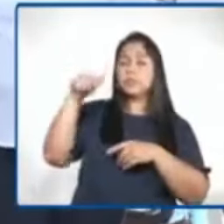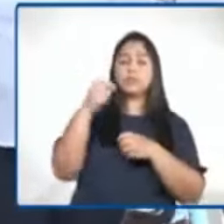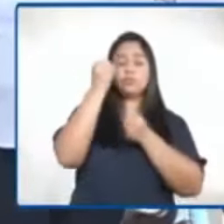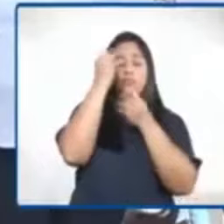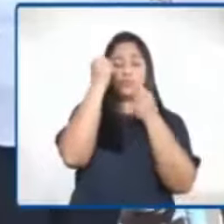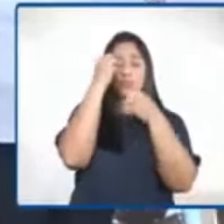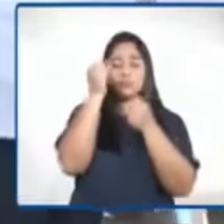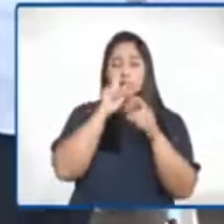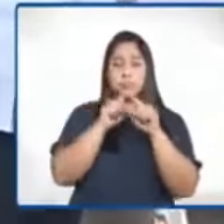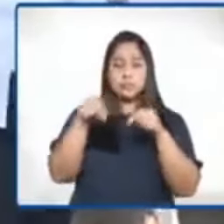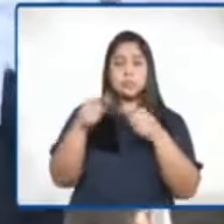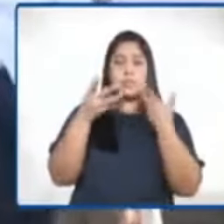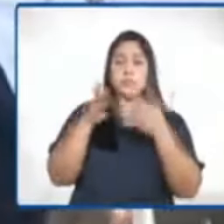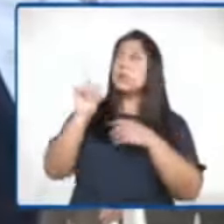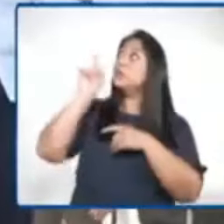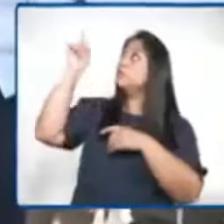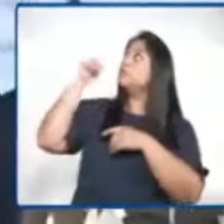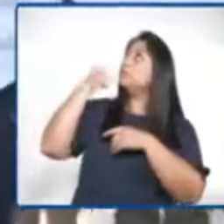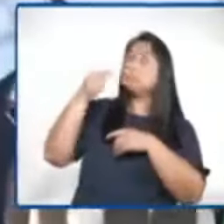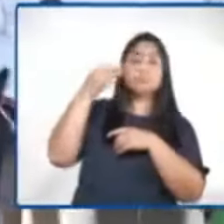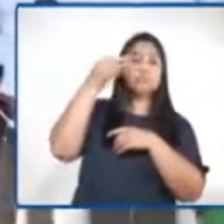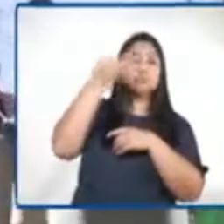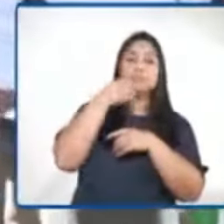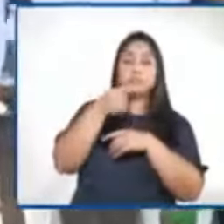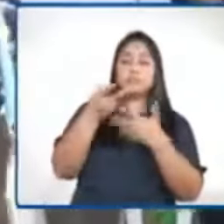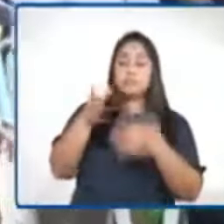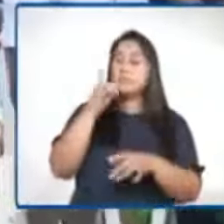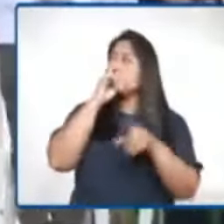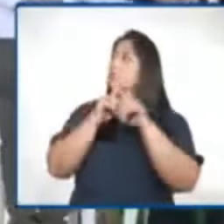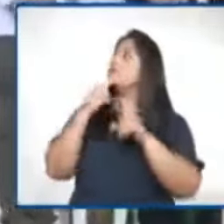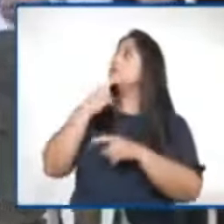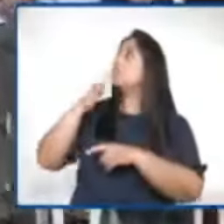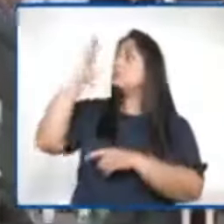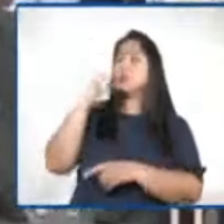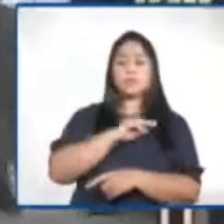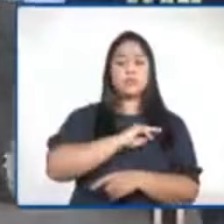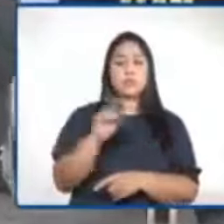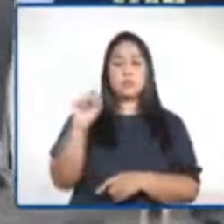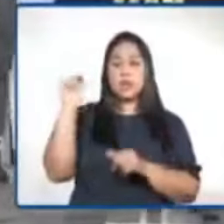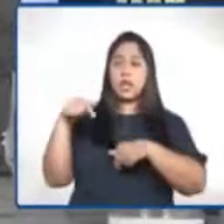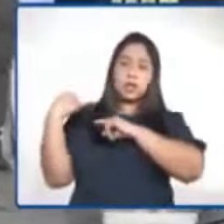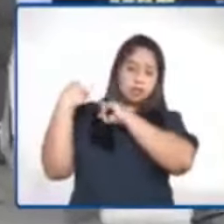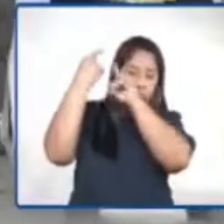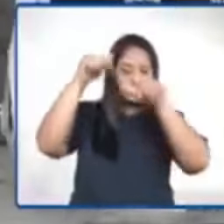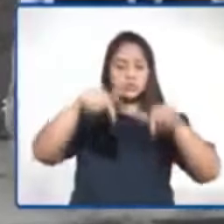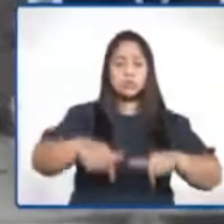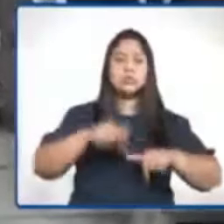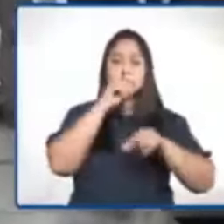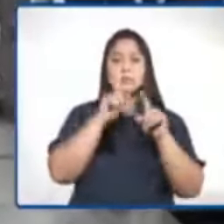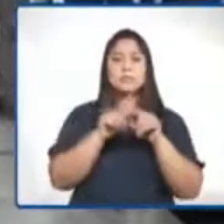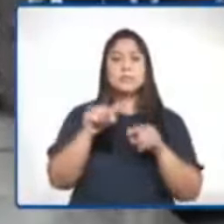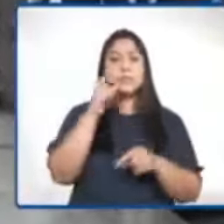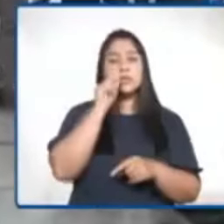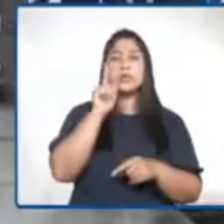profética, y se ha cumplido, Señor, tu mandato. Hasta aquí, Señor, ha sido